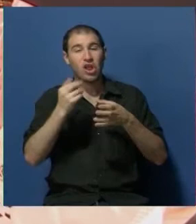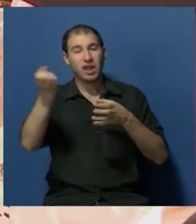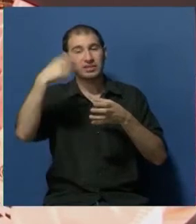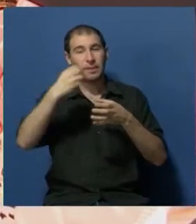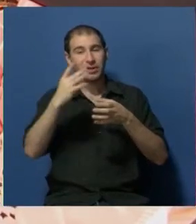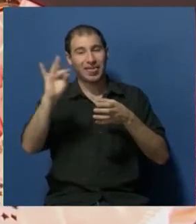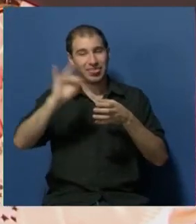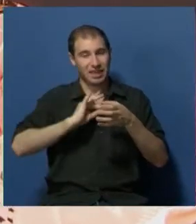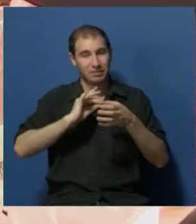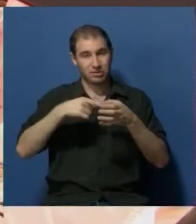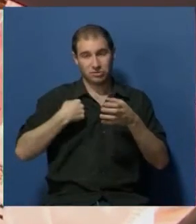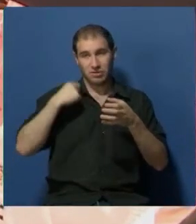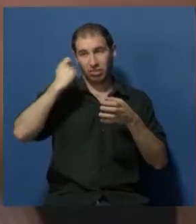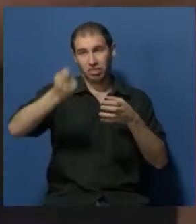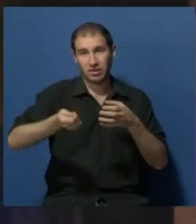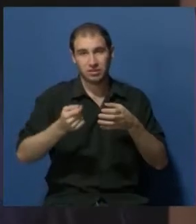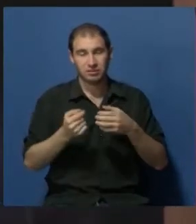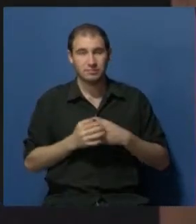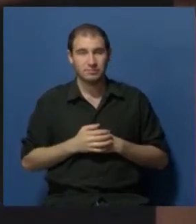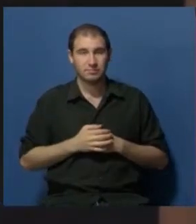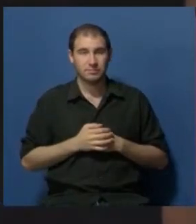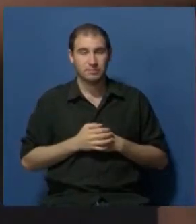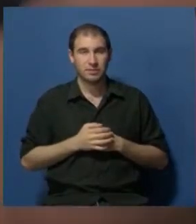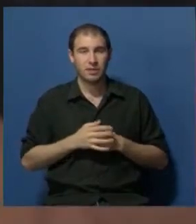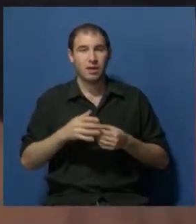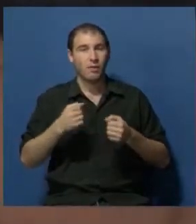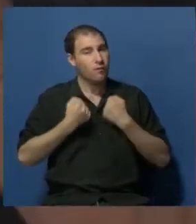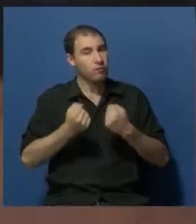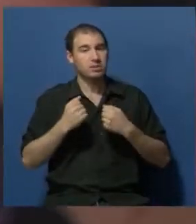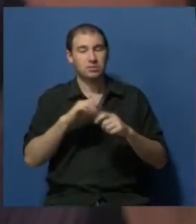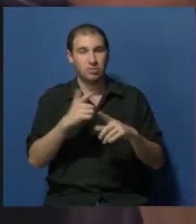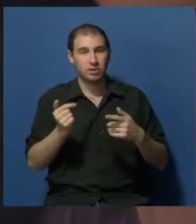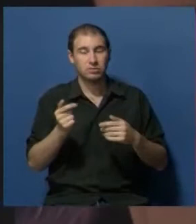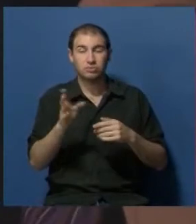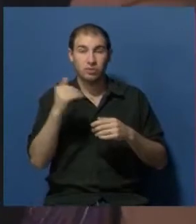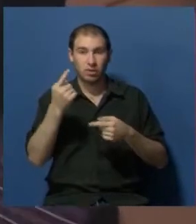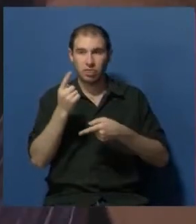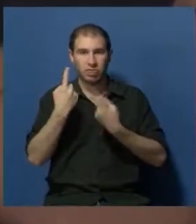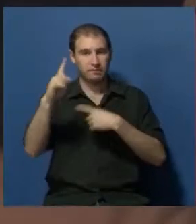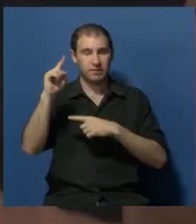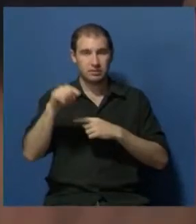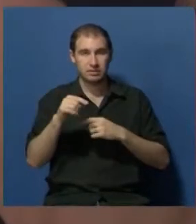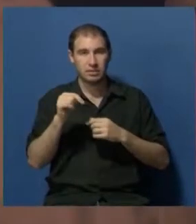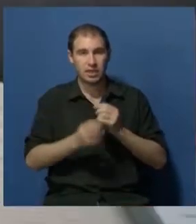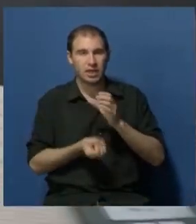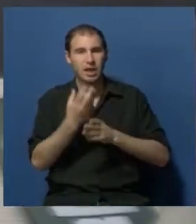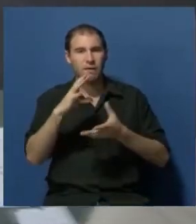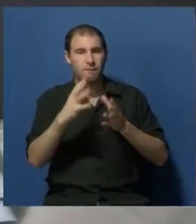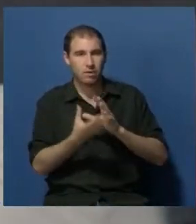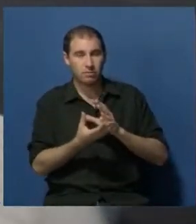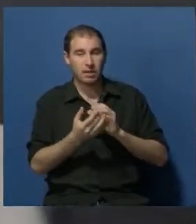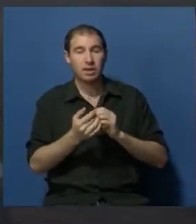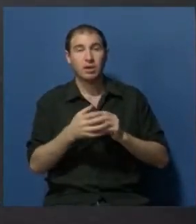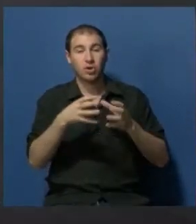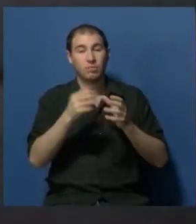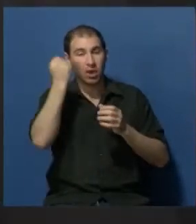por deuda, que en algún momento los tenemos que devolver. O sea, no hay una fortaleza, todo lo contrario. Se ha generado un sistema donde a los